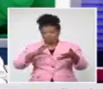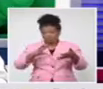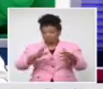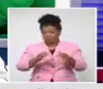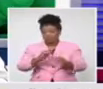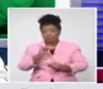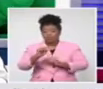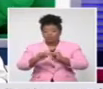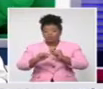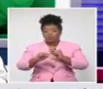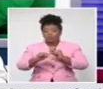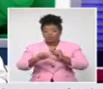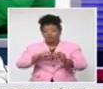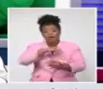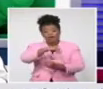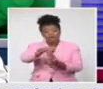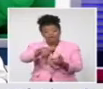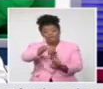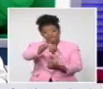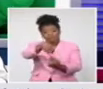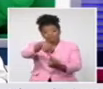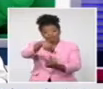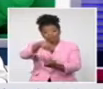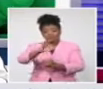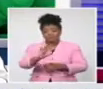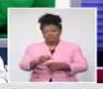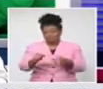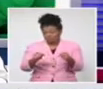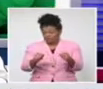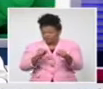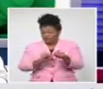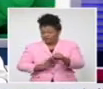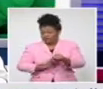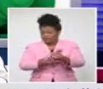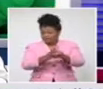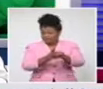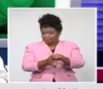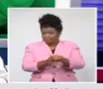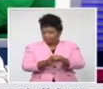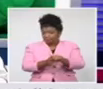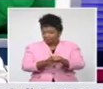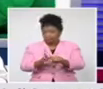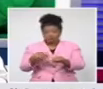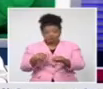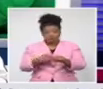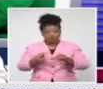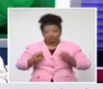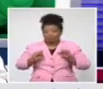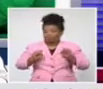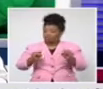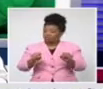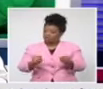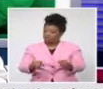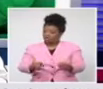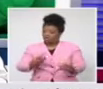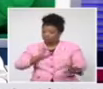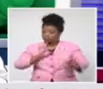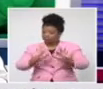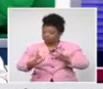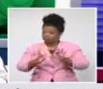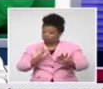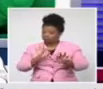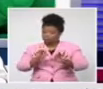su patrón en cuanto a la agresividad del virus, nos obliga a volver a llamar